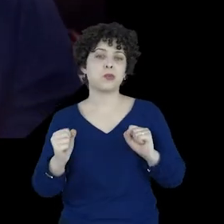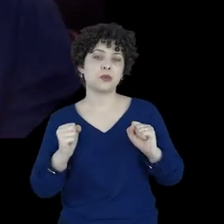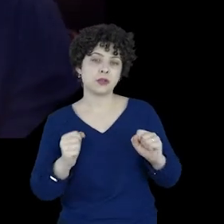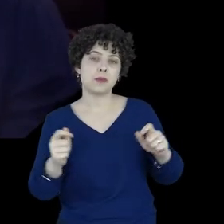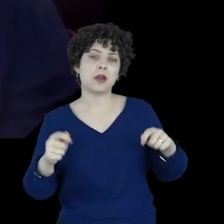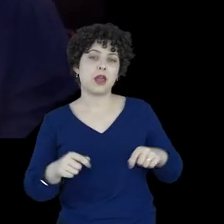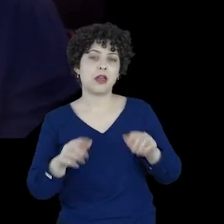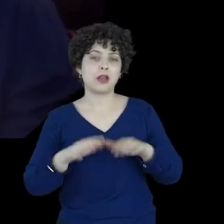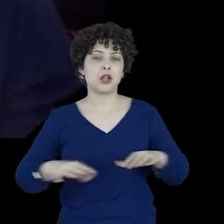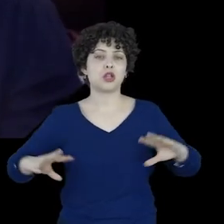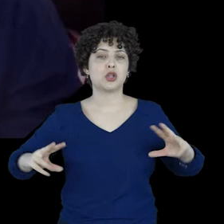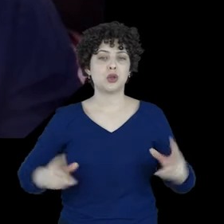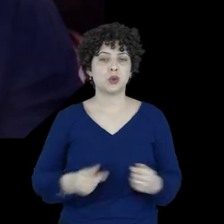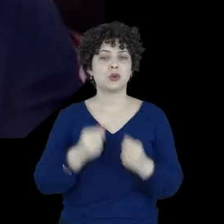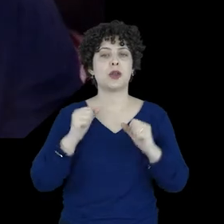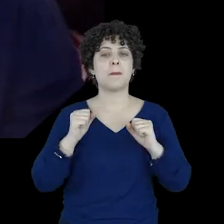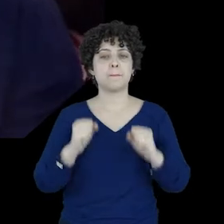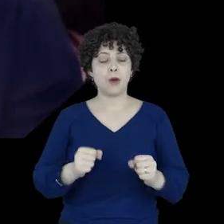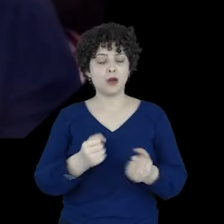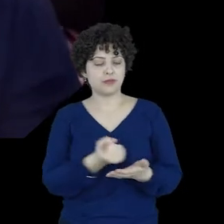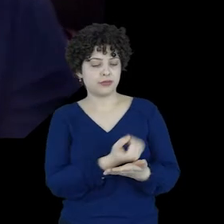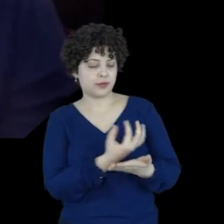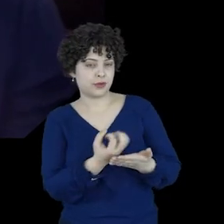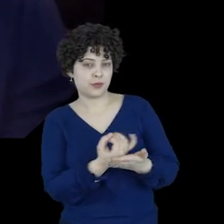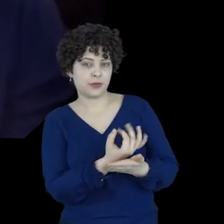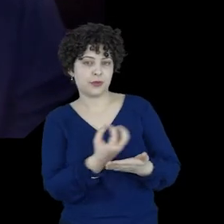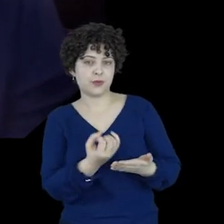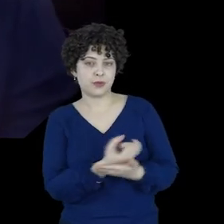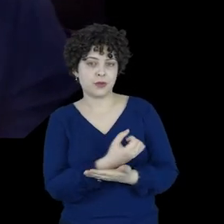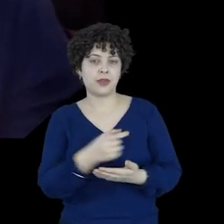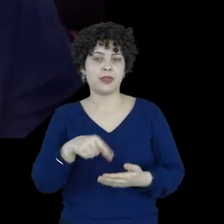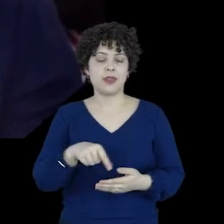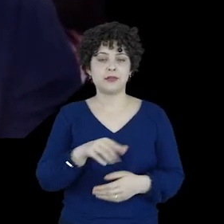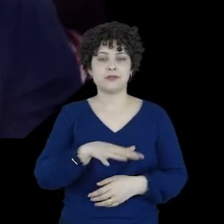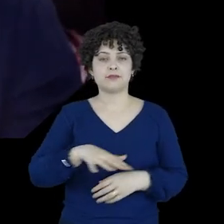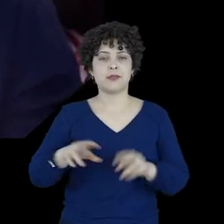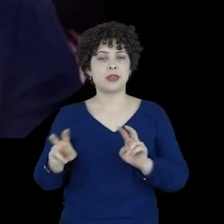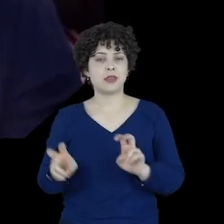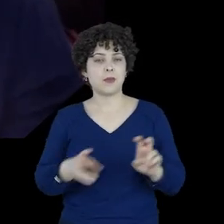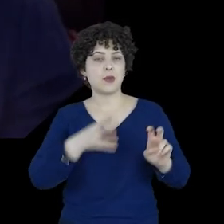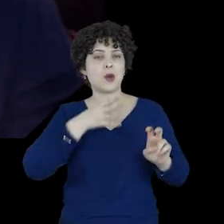todo niño, niña y adolescente pueda alfabetizarse en estos temas, no